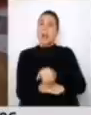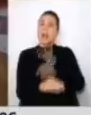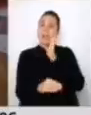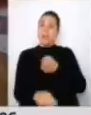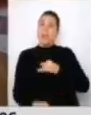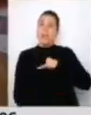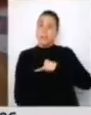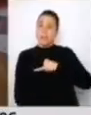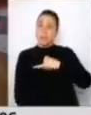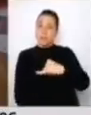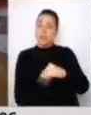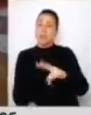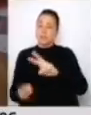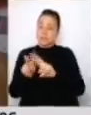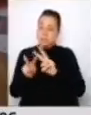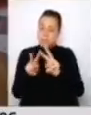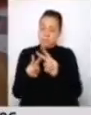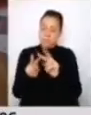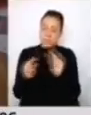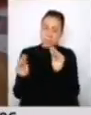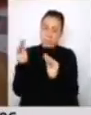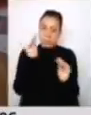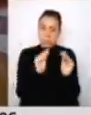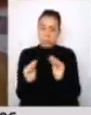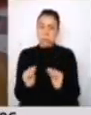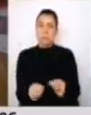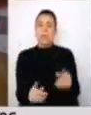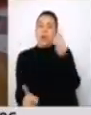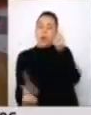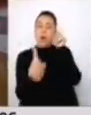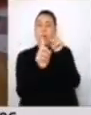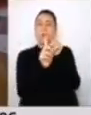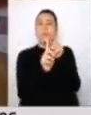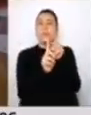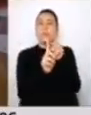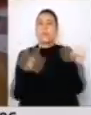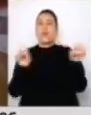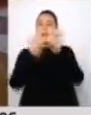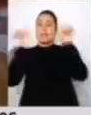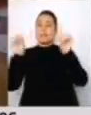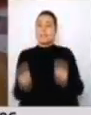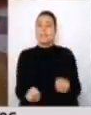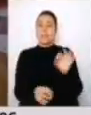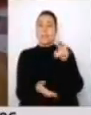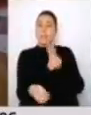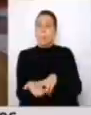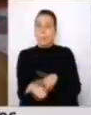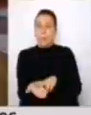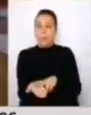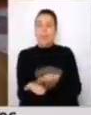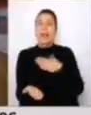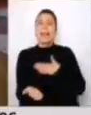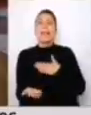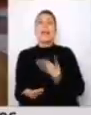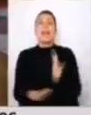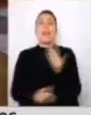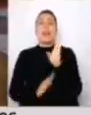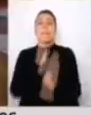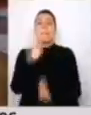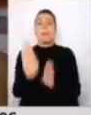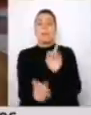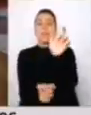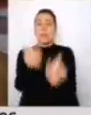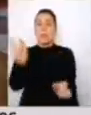corrigiendo en dirección a un sistema que efectivamente proteja a los ciudadanos honestos de nuestro